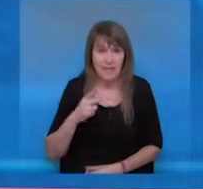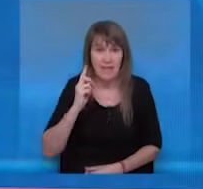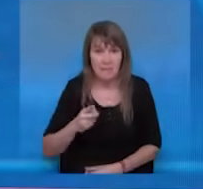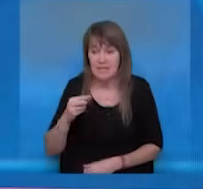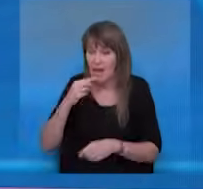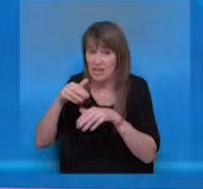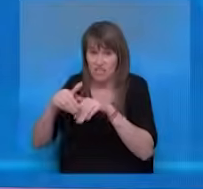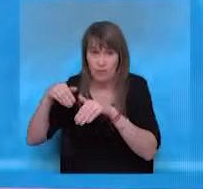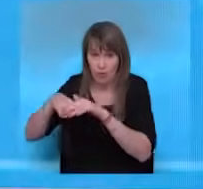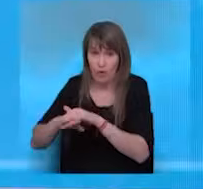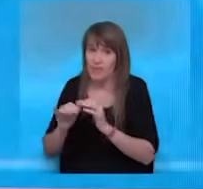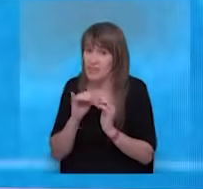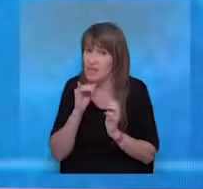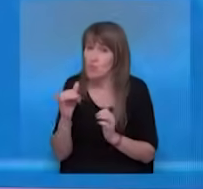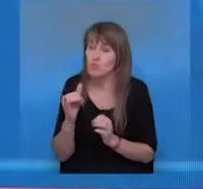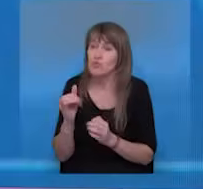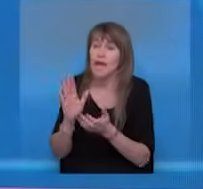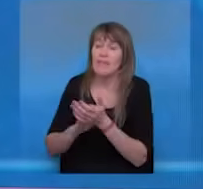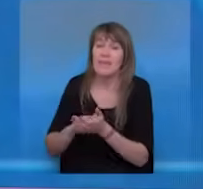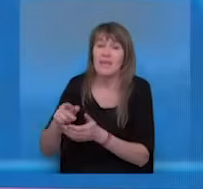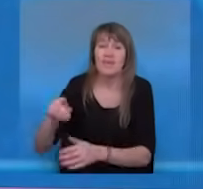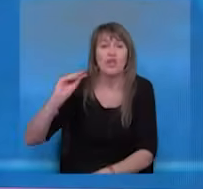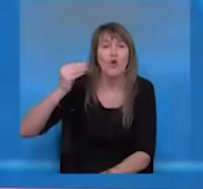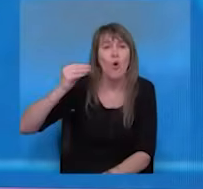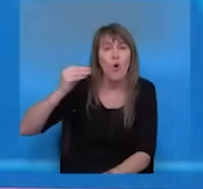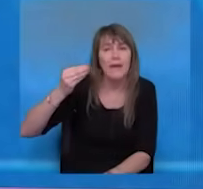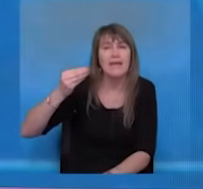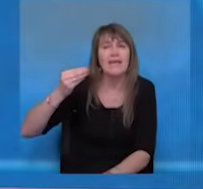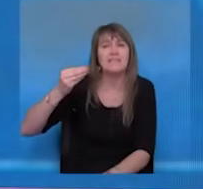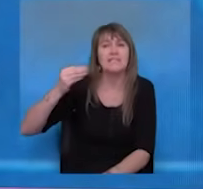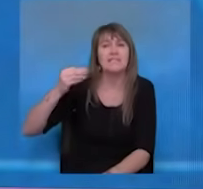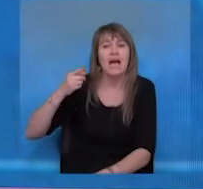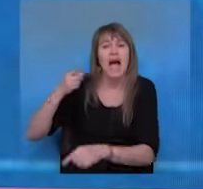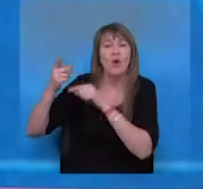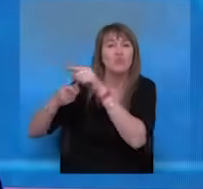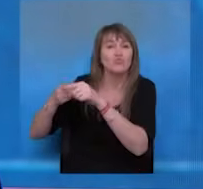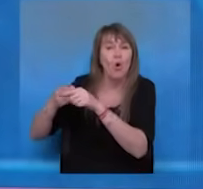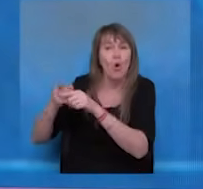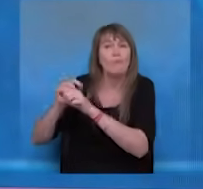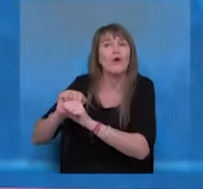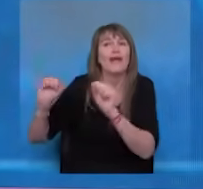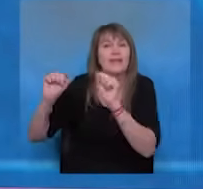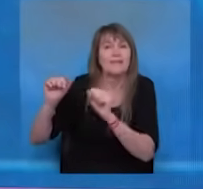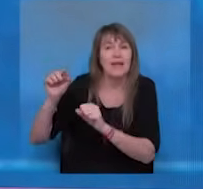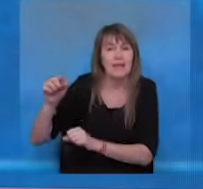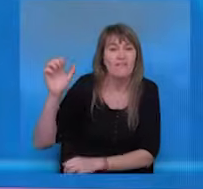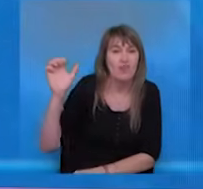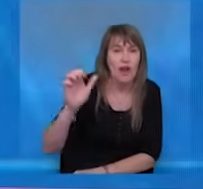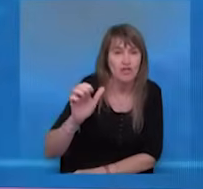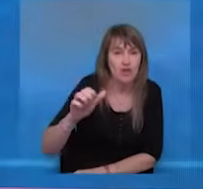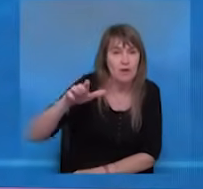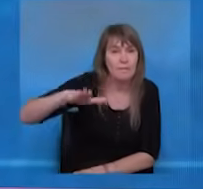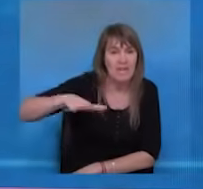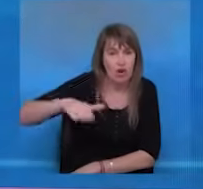denuncia contra este los jóvenes aquellos que habían sido acusados de e una violación de una